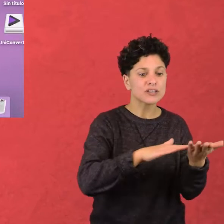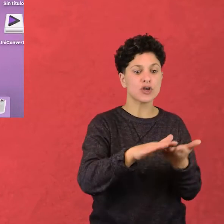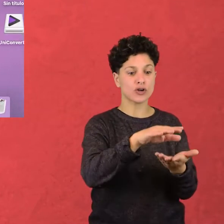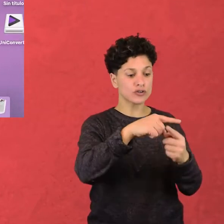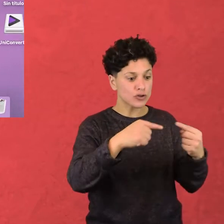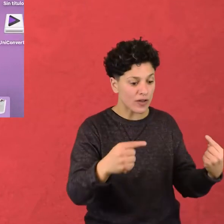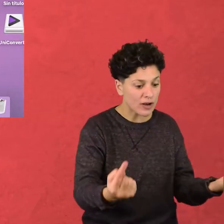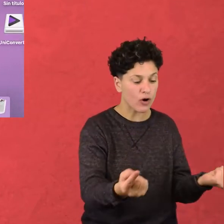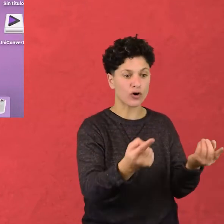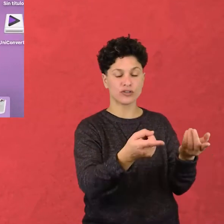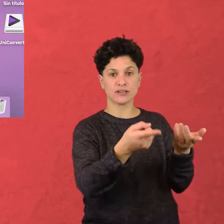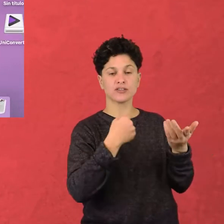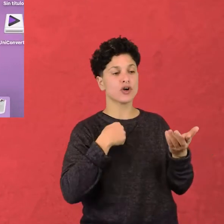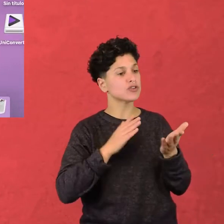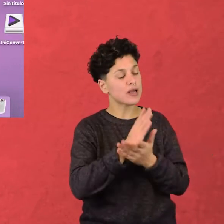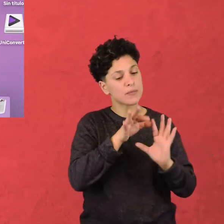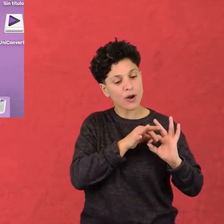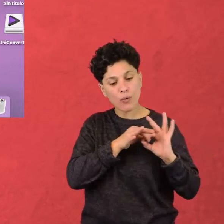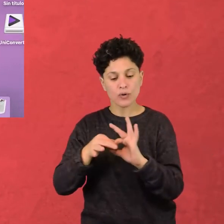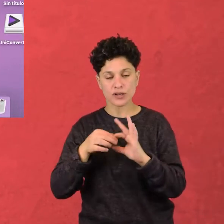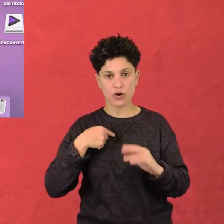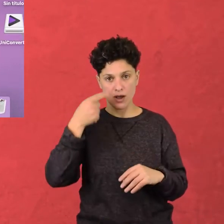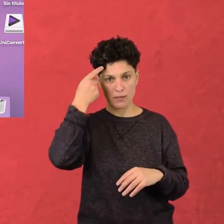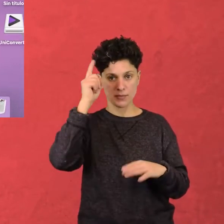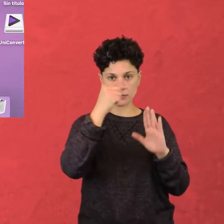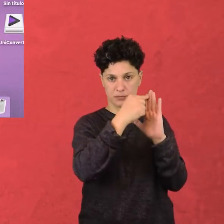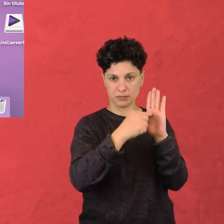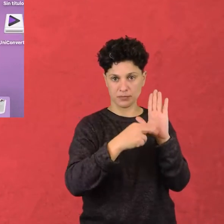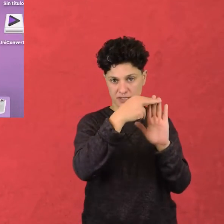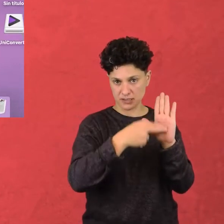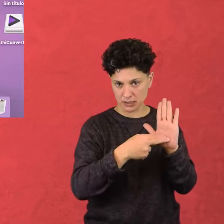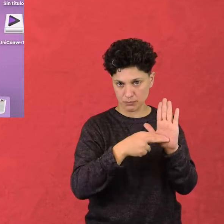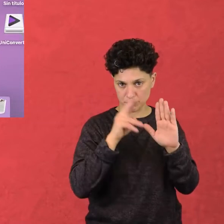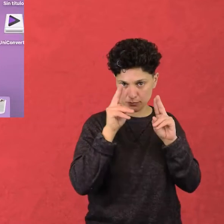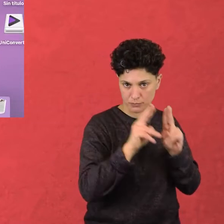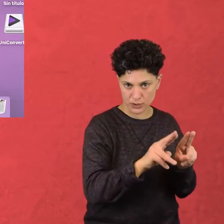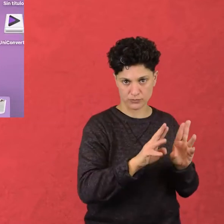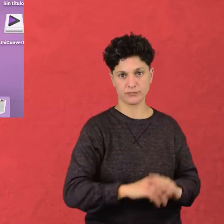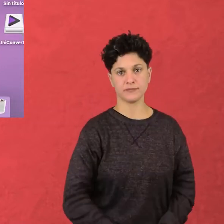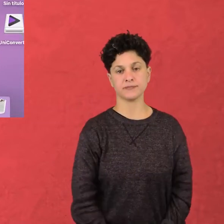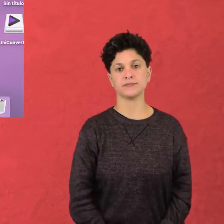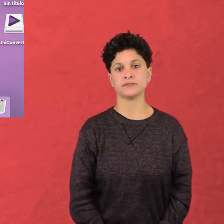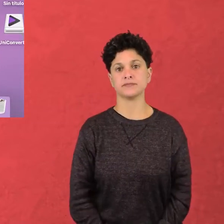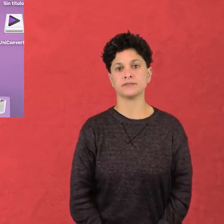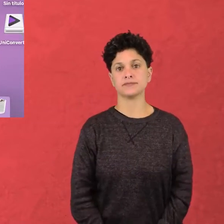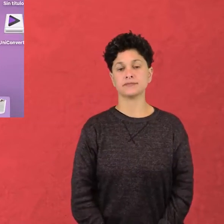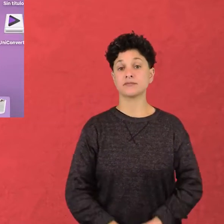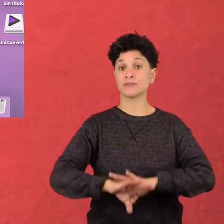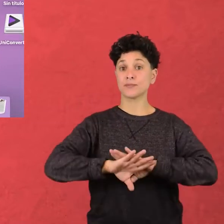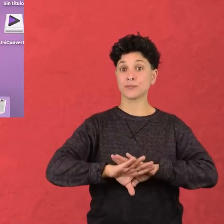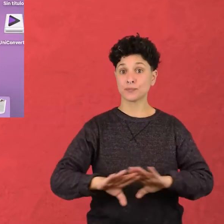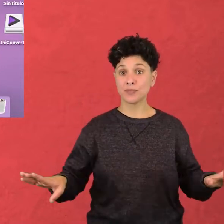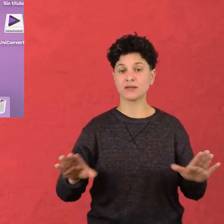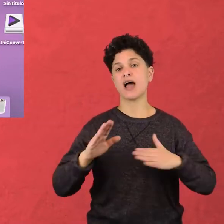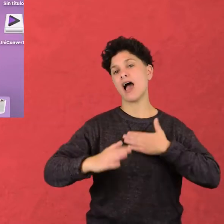lo que me pueda pasar y todas mis conductas se van a ajustar a esos principios o a esas máximas. Muy